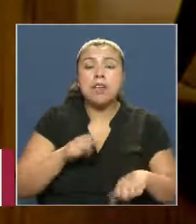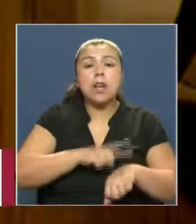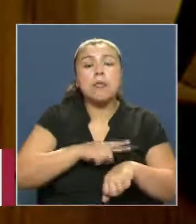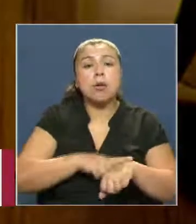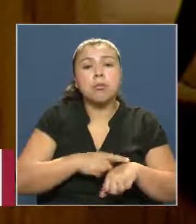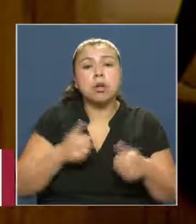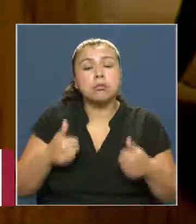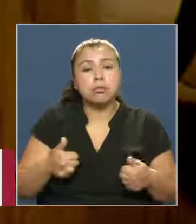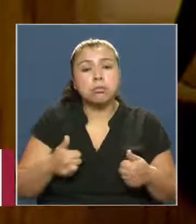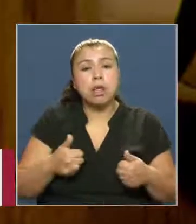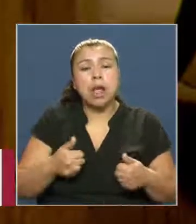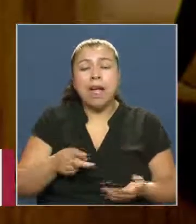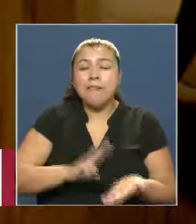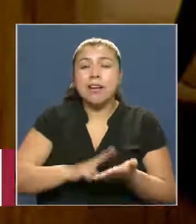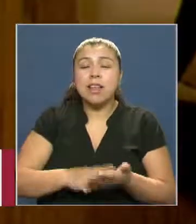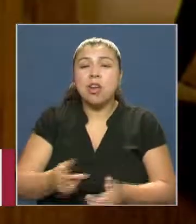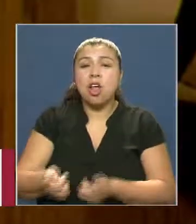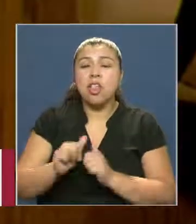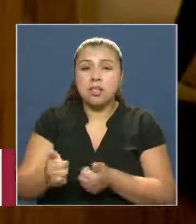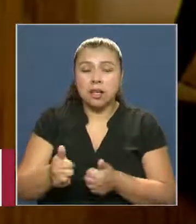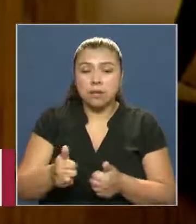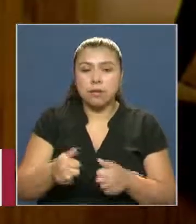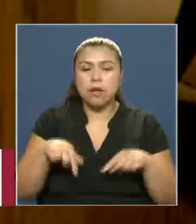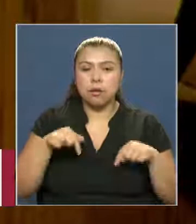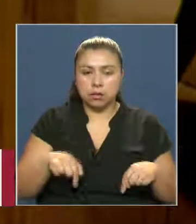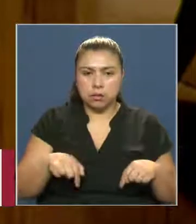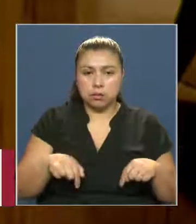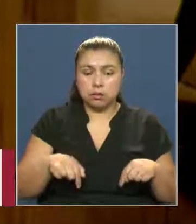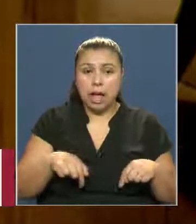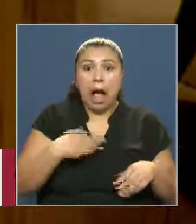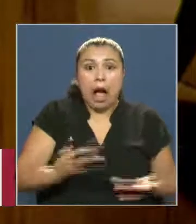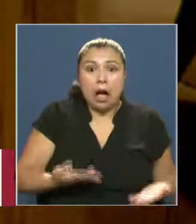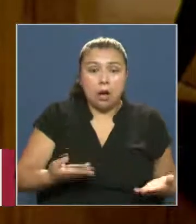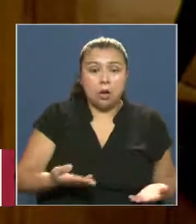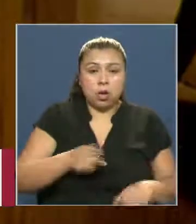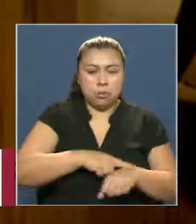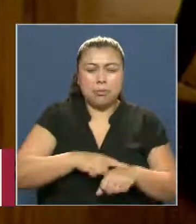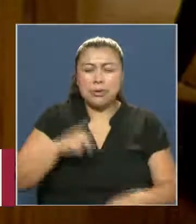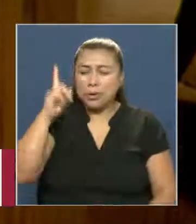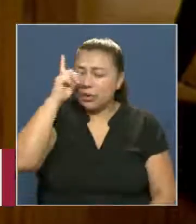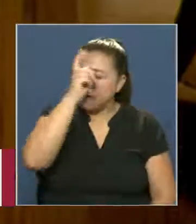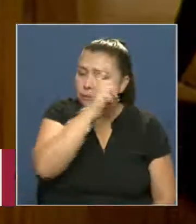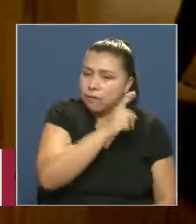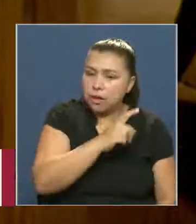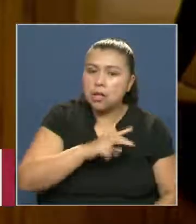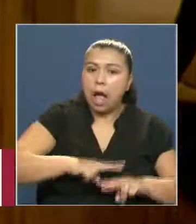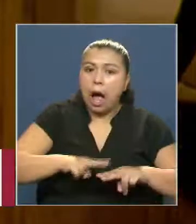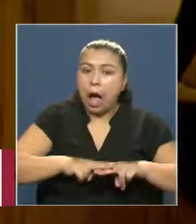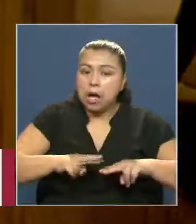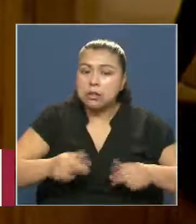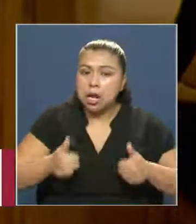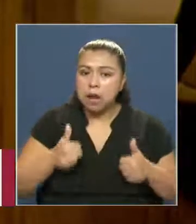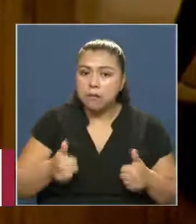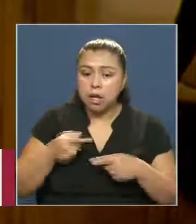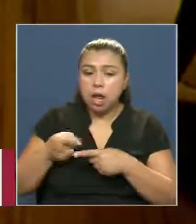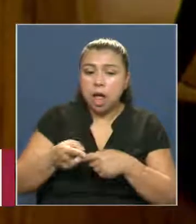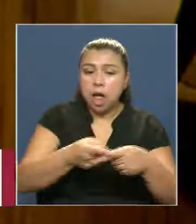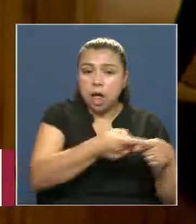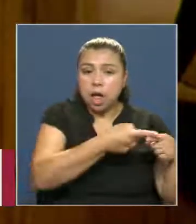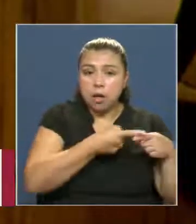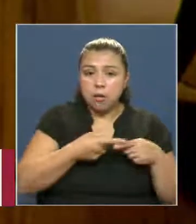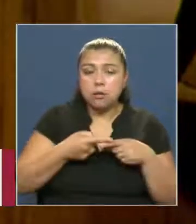El verdadero desafío es hacer el bien en los tiempos difíciles. Bueno, hacer el bien en una sociedad